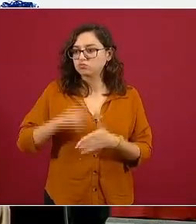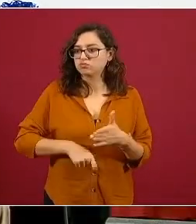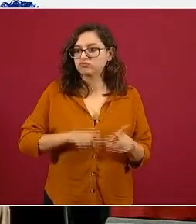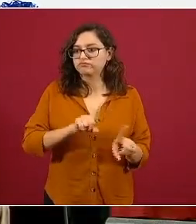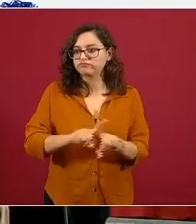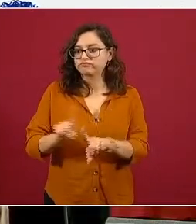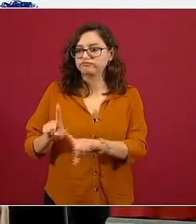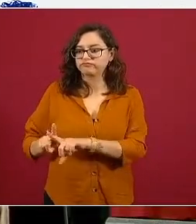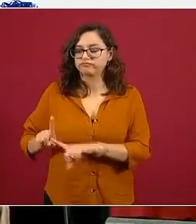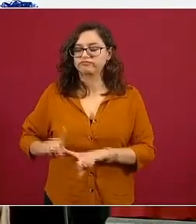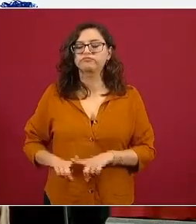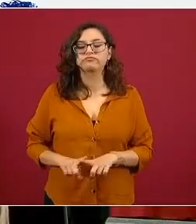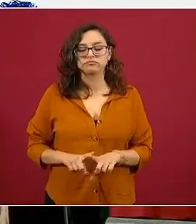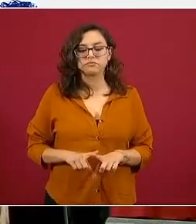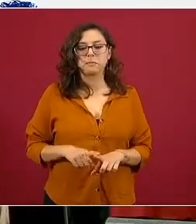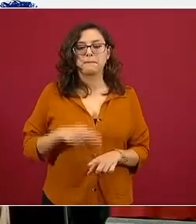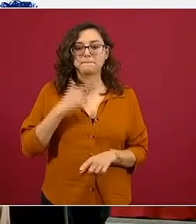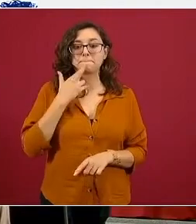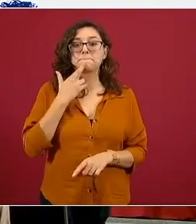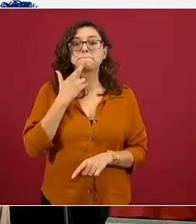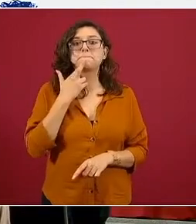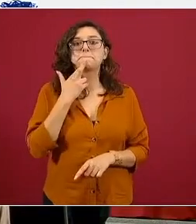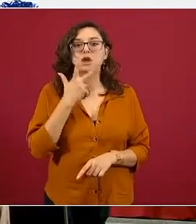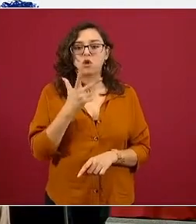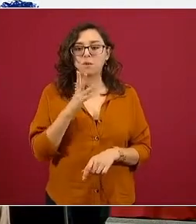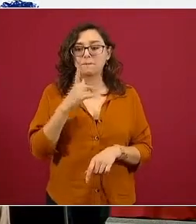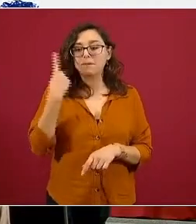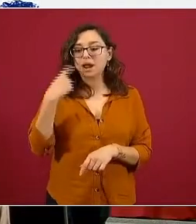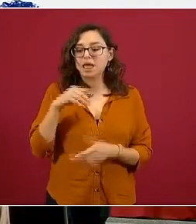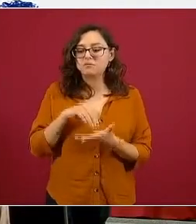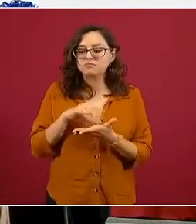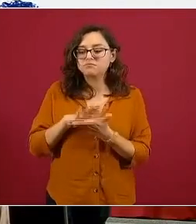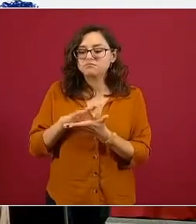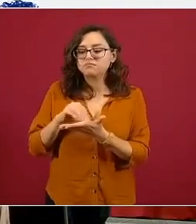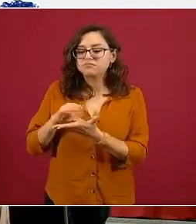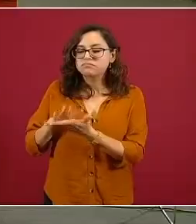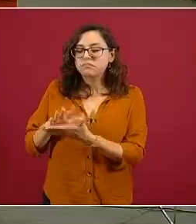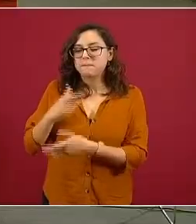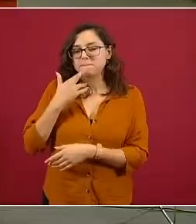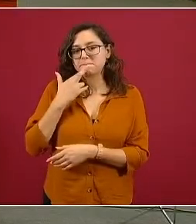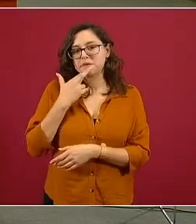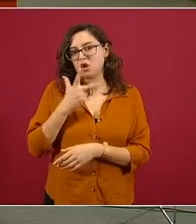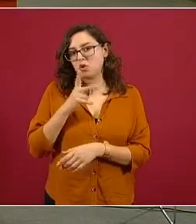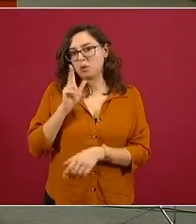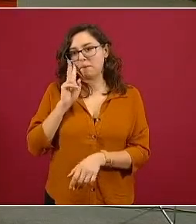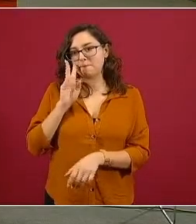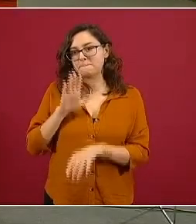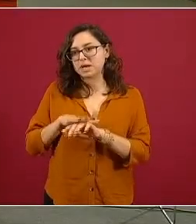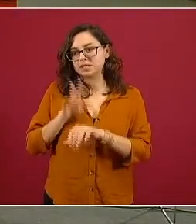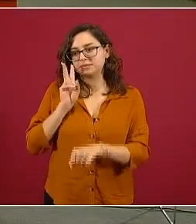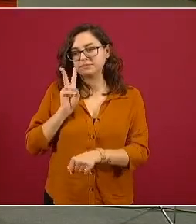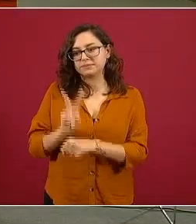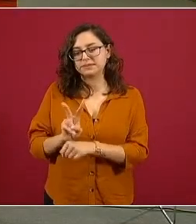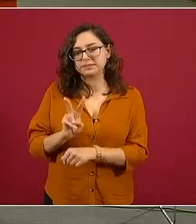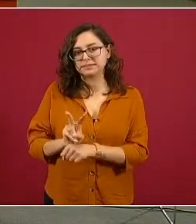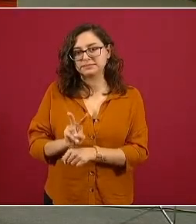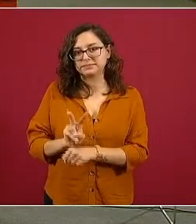de pago que tuvieran una mayor trazabilidad. La siguiente, por favor.